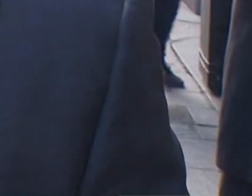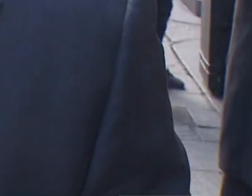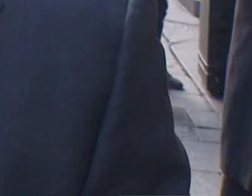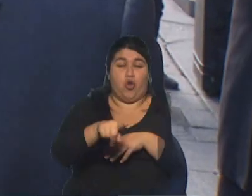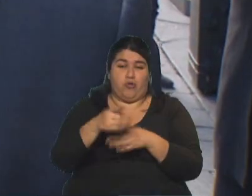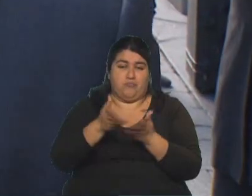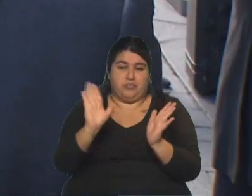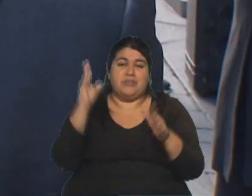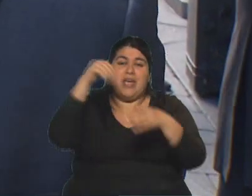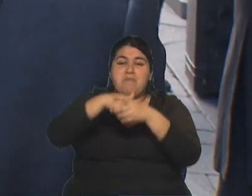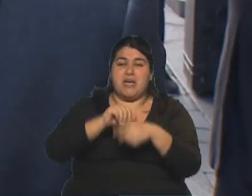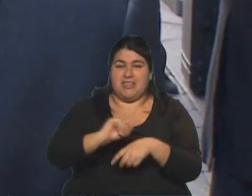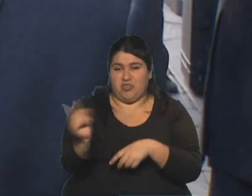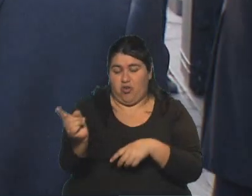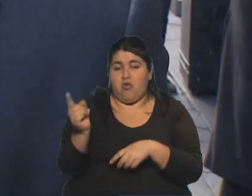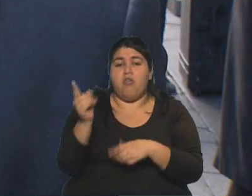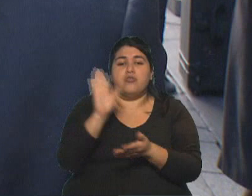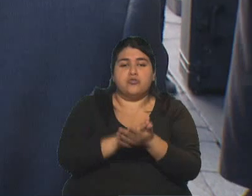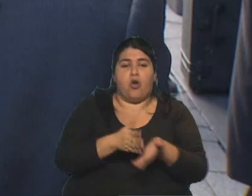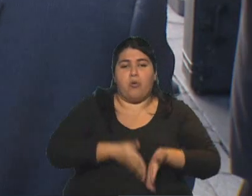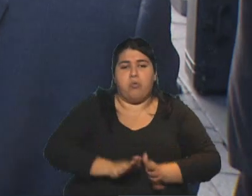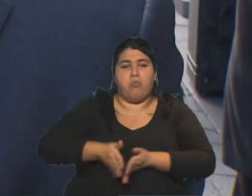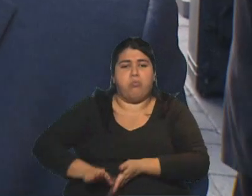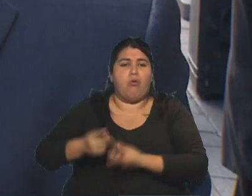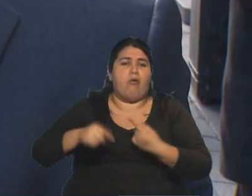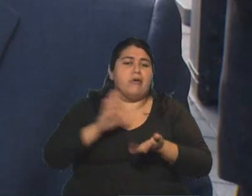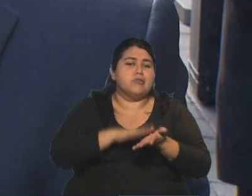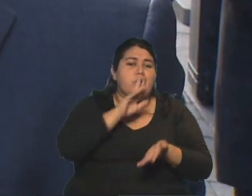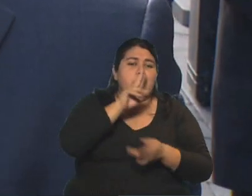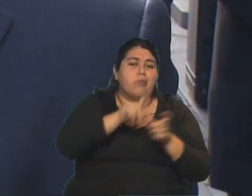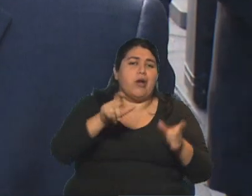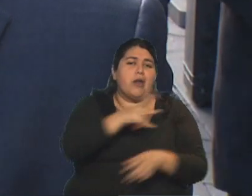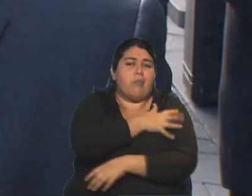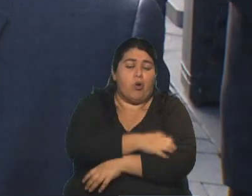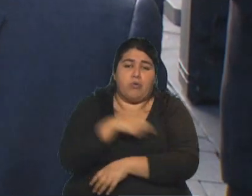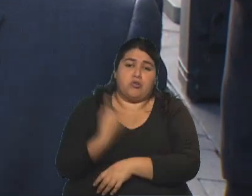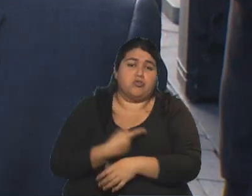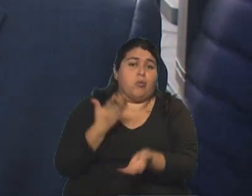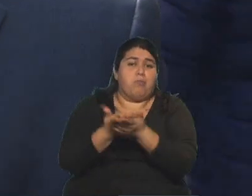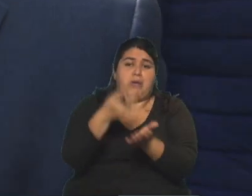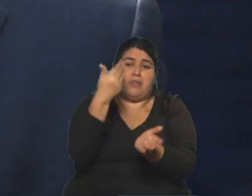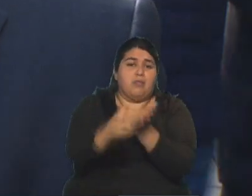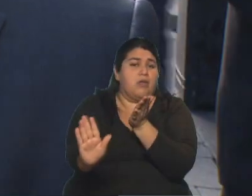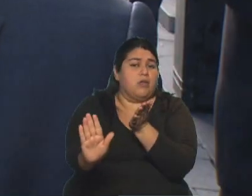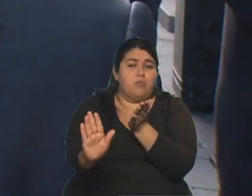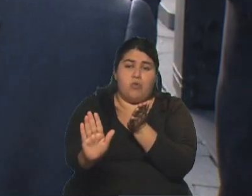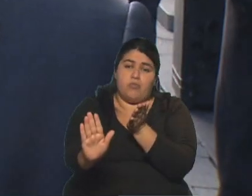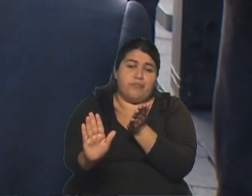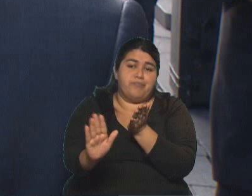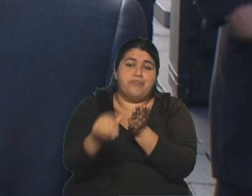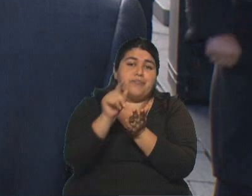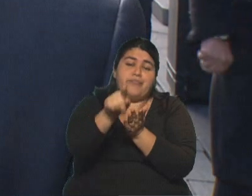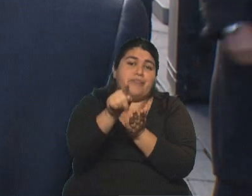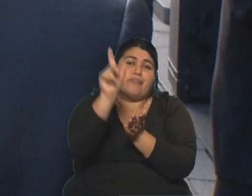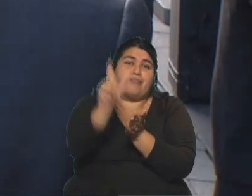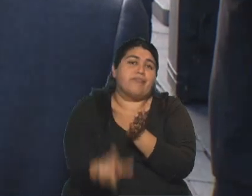puede meterse, ¿no?, con la natalidad de las mujeres pobres. Otro, lo que pedimos es la expulsión, ¿no?, de este personaje político.